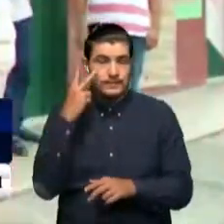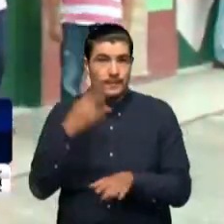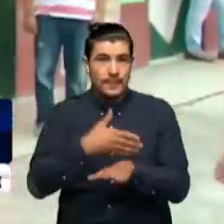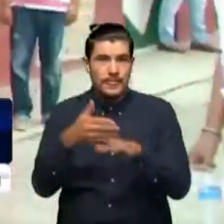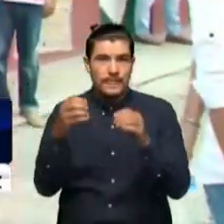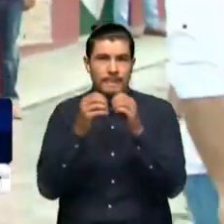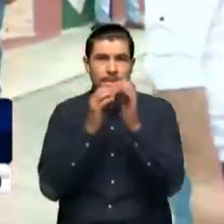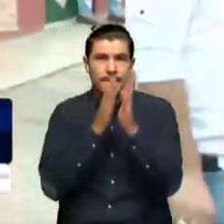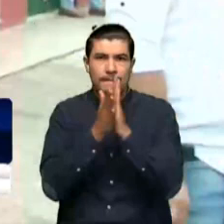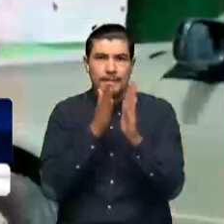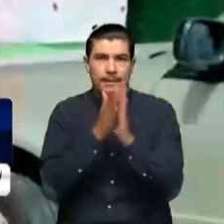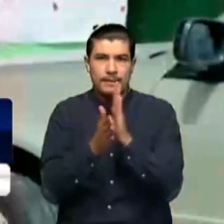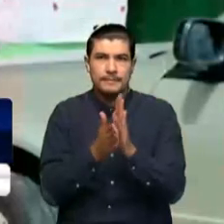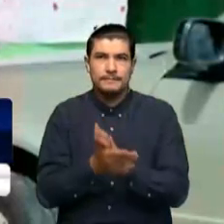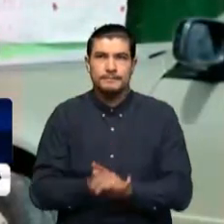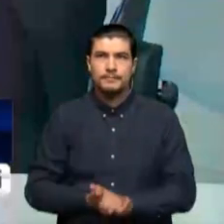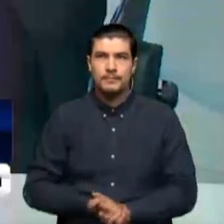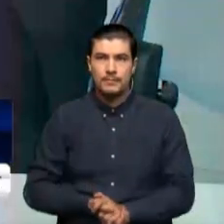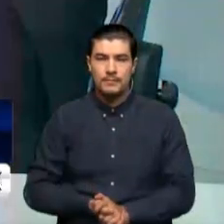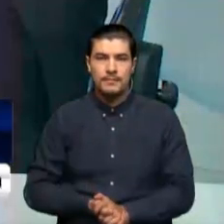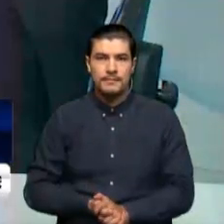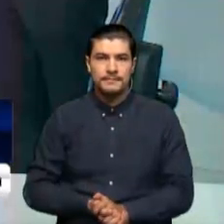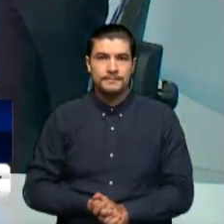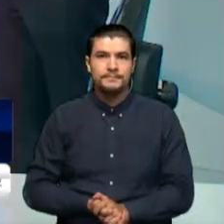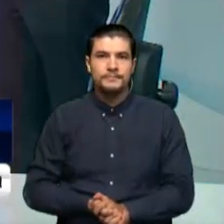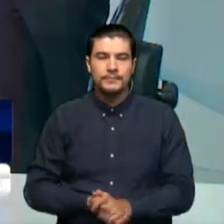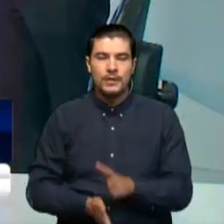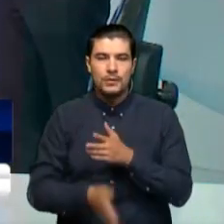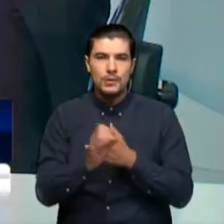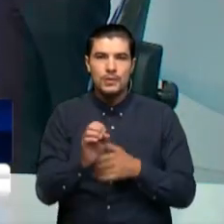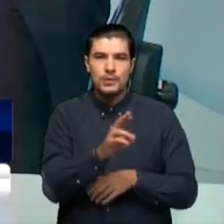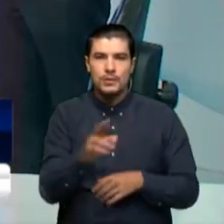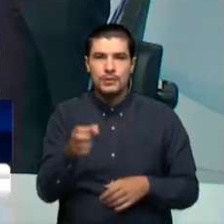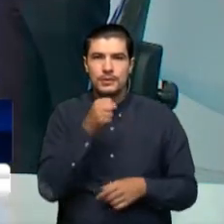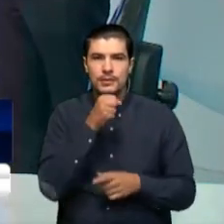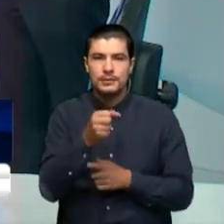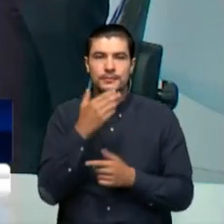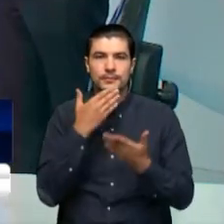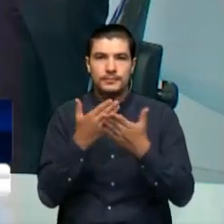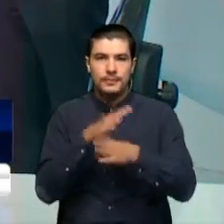información. Ese fue un informe de Raúl Garzón con la cámara de Jefferson Rincón